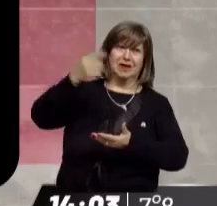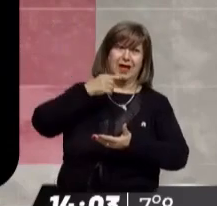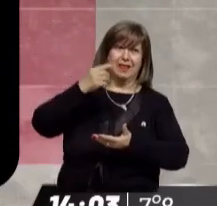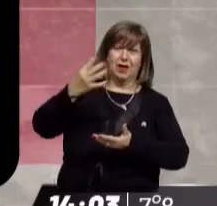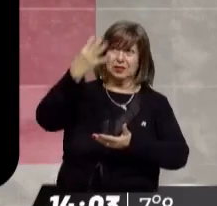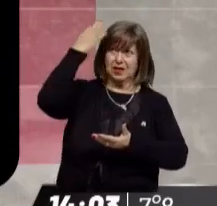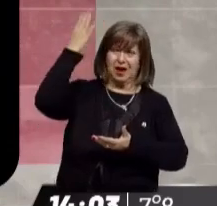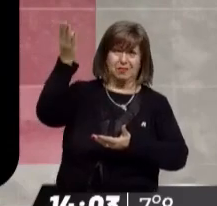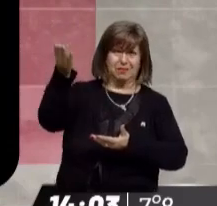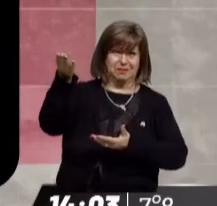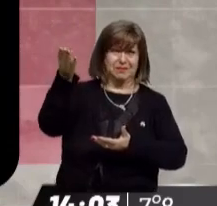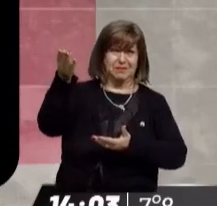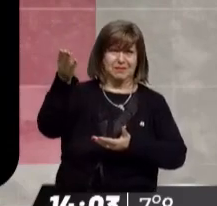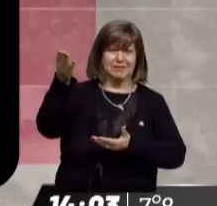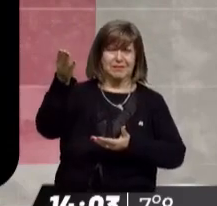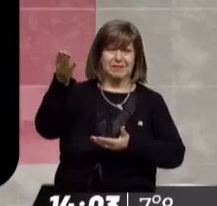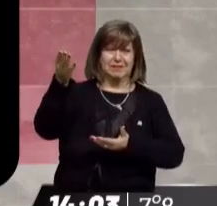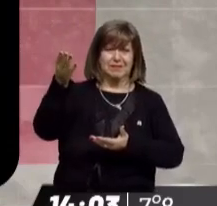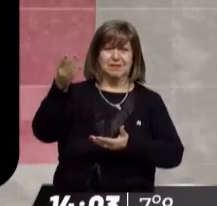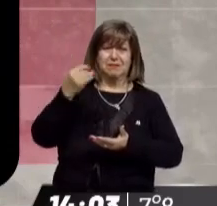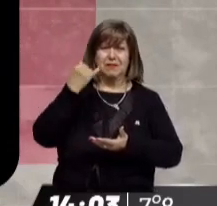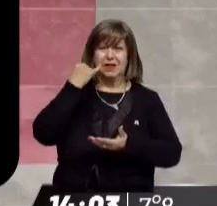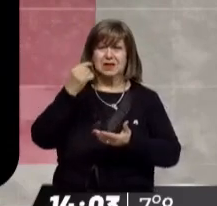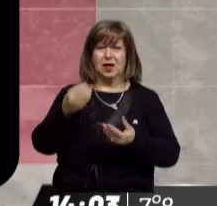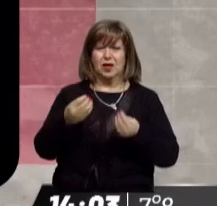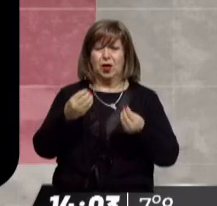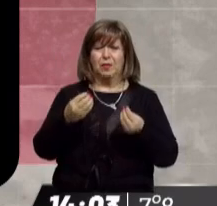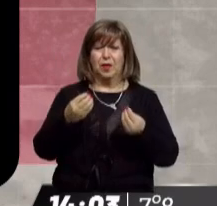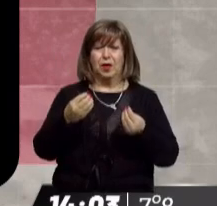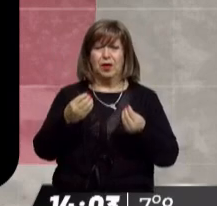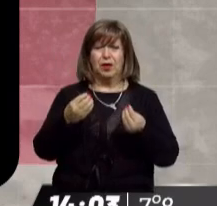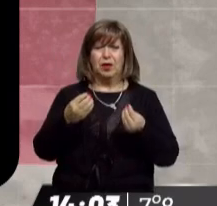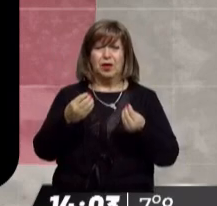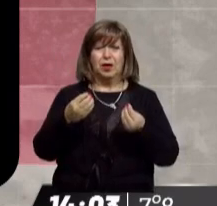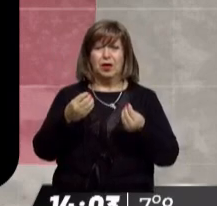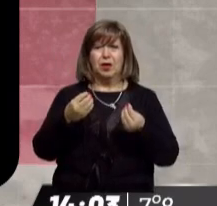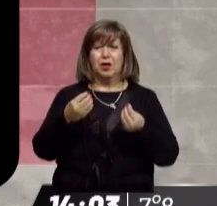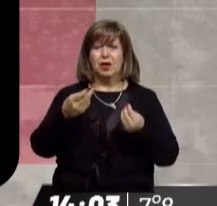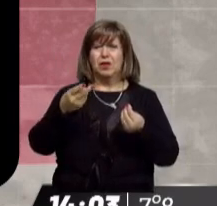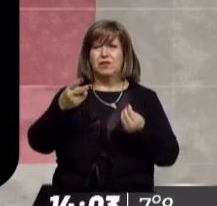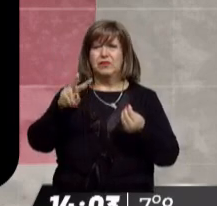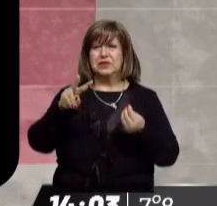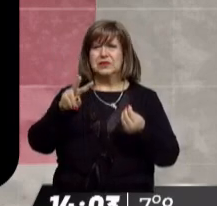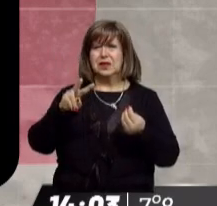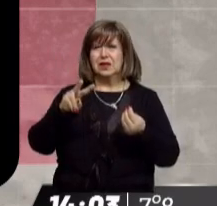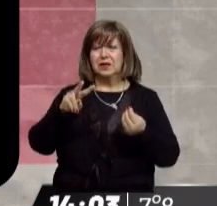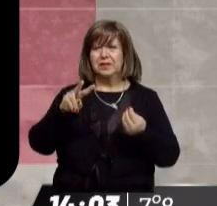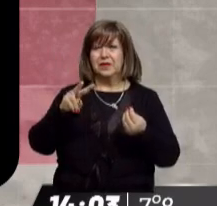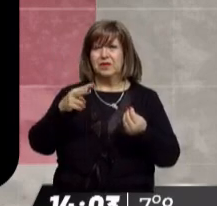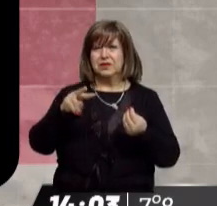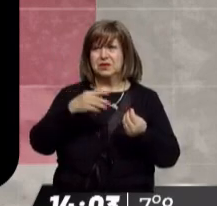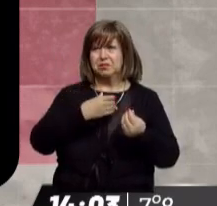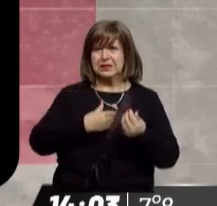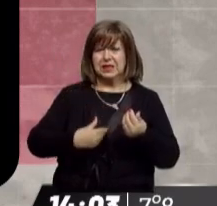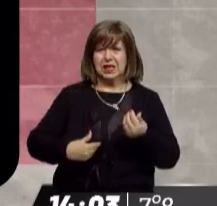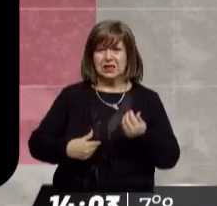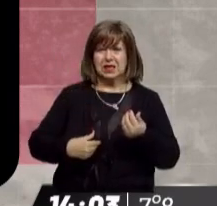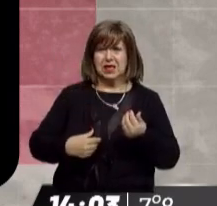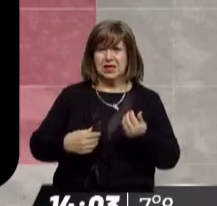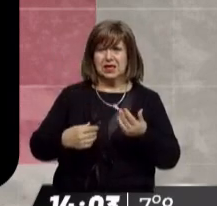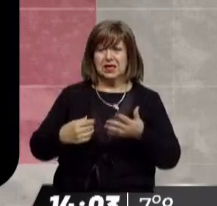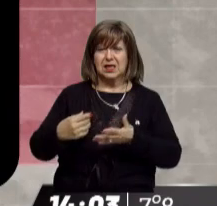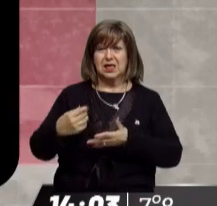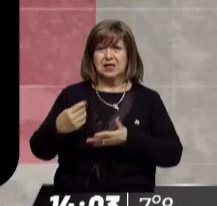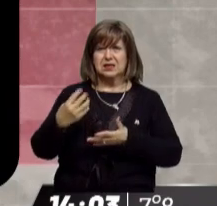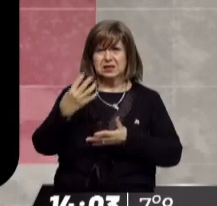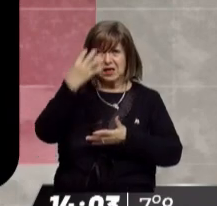el corrupto Joe comienza su conferencia de prensa de Big Boy diciendo: no habría elegido al vicepresidente Trump para ser vicepresidente si pensara que ella no